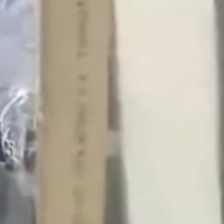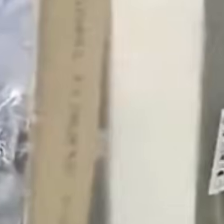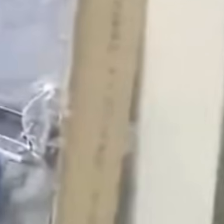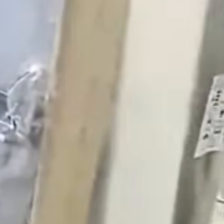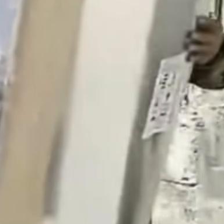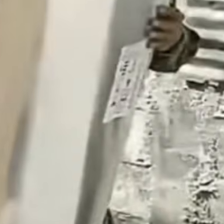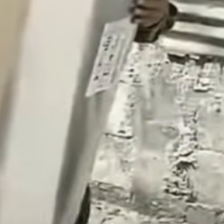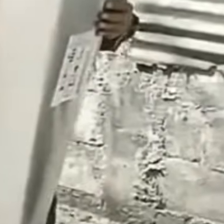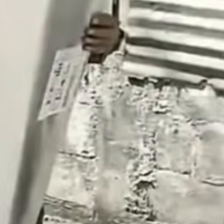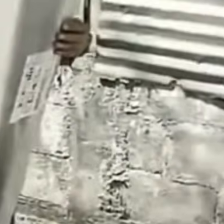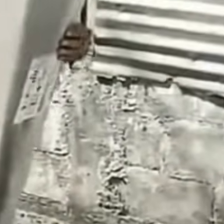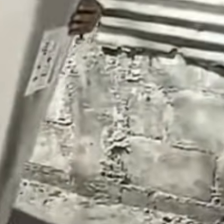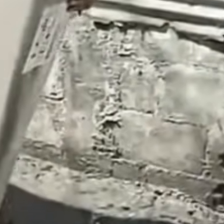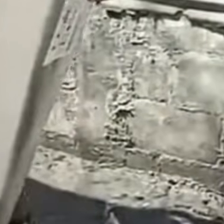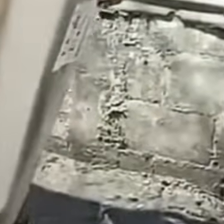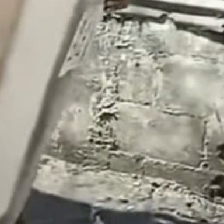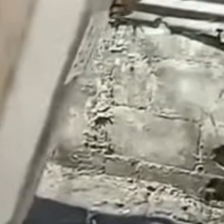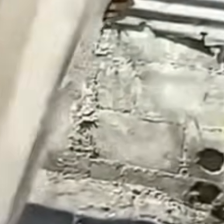porque la Biblia dice